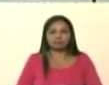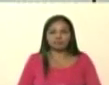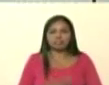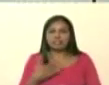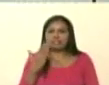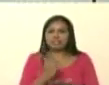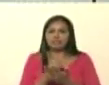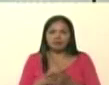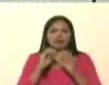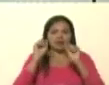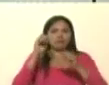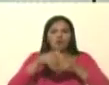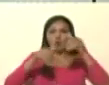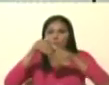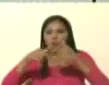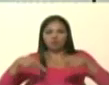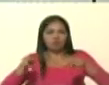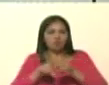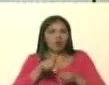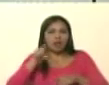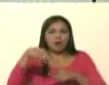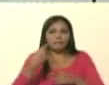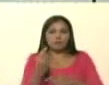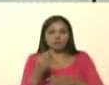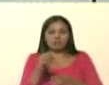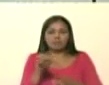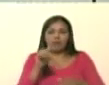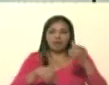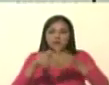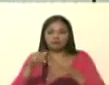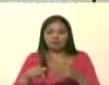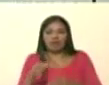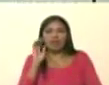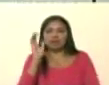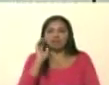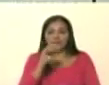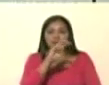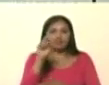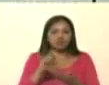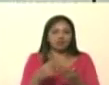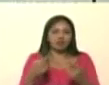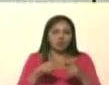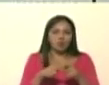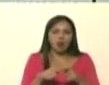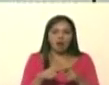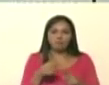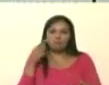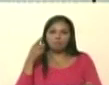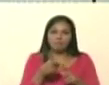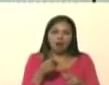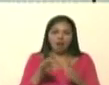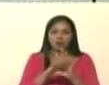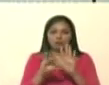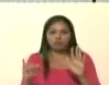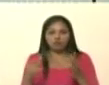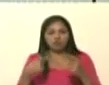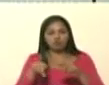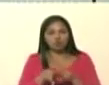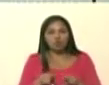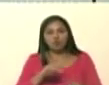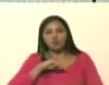ganaremos con votos las próximas elecciones para la asamblea nacional como manda la constitución ya nos estamos preparando